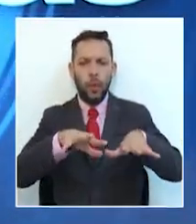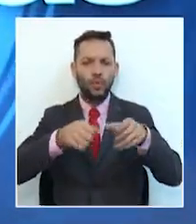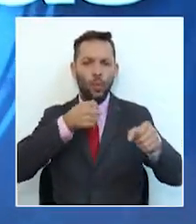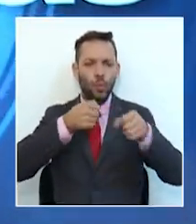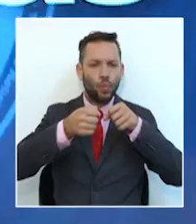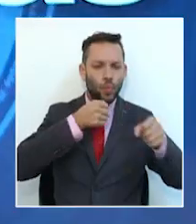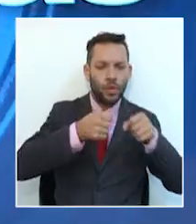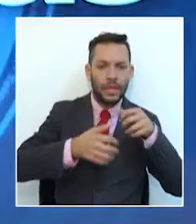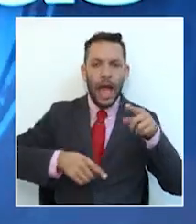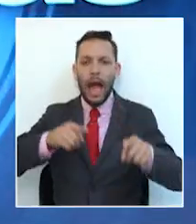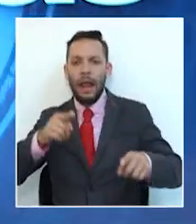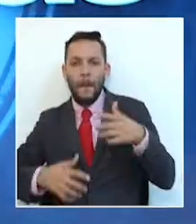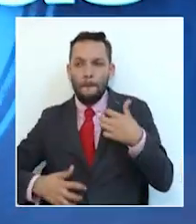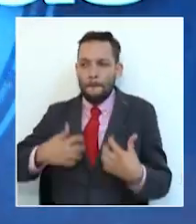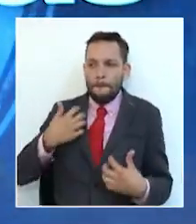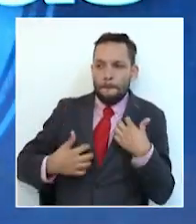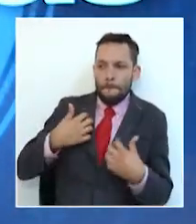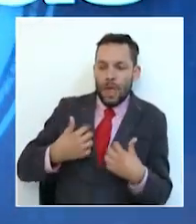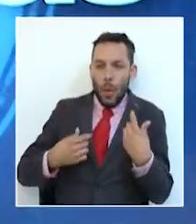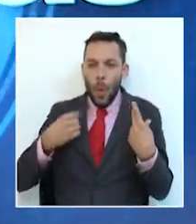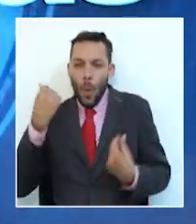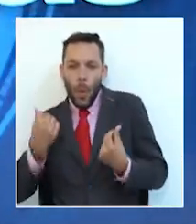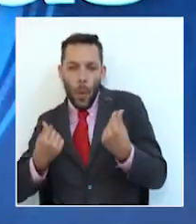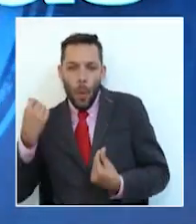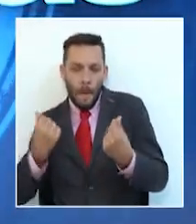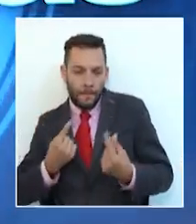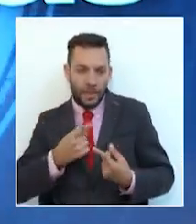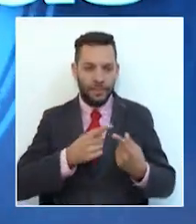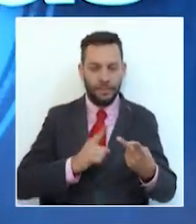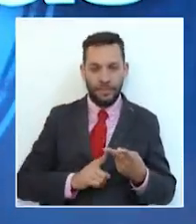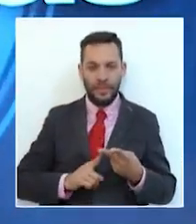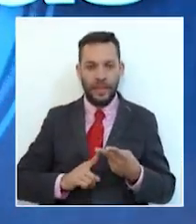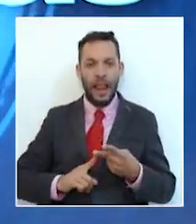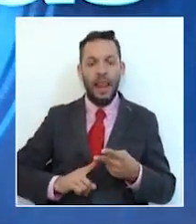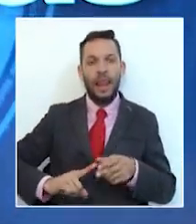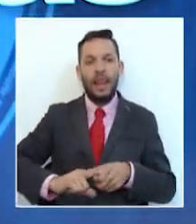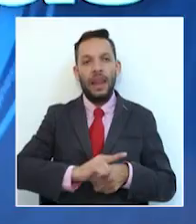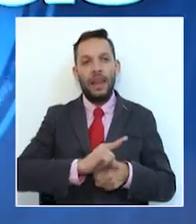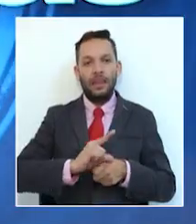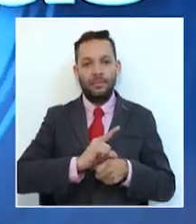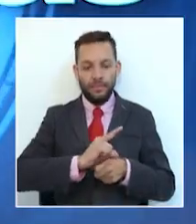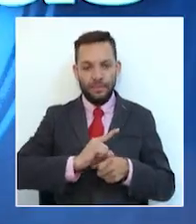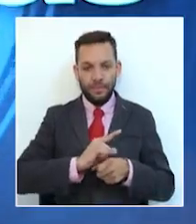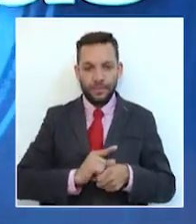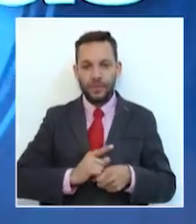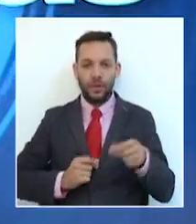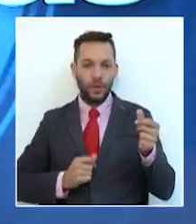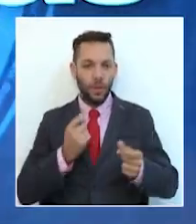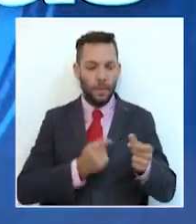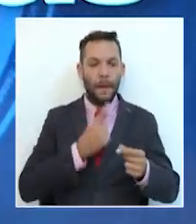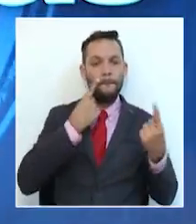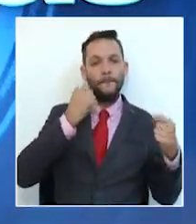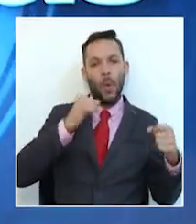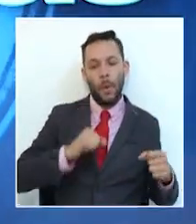que generan pánico económico en el sector del comercio de la ciudad. Por su parte, la Liga de Consumidores se manifestó por la preocupación por parte de las